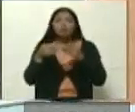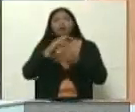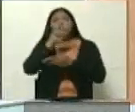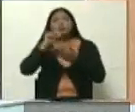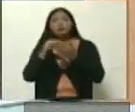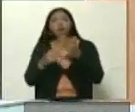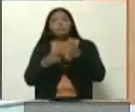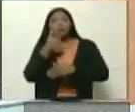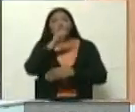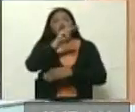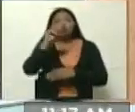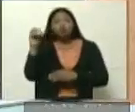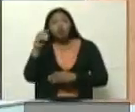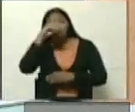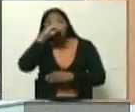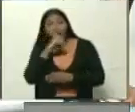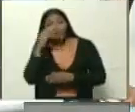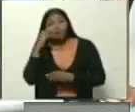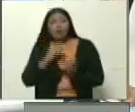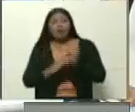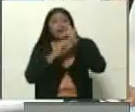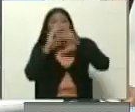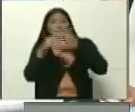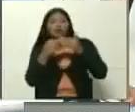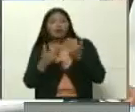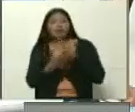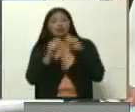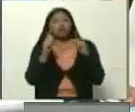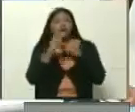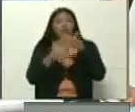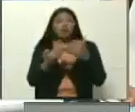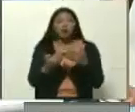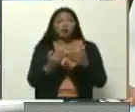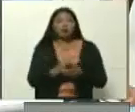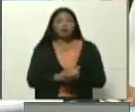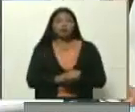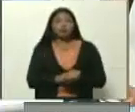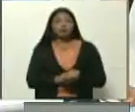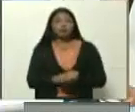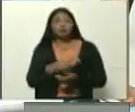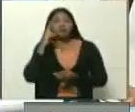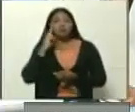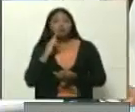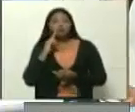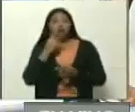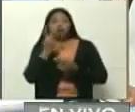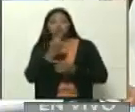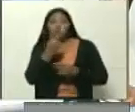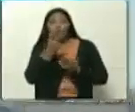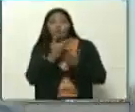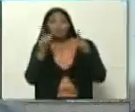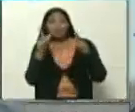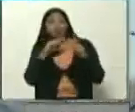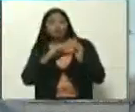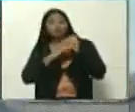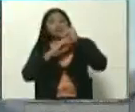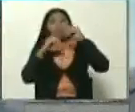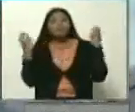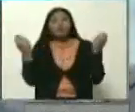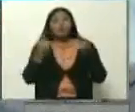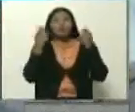hace más de 200 años, con la guía de nuestros libertadores San Martín y Simón Bolívar, una vez más se compromete a continuar